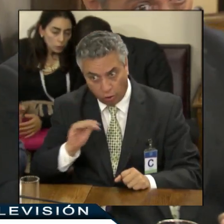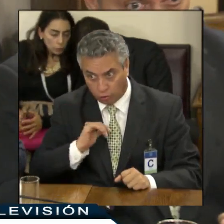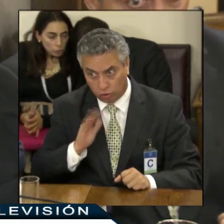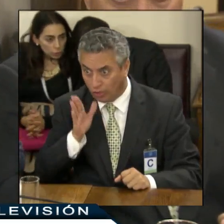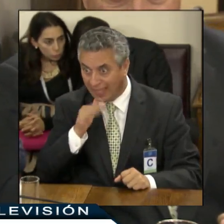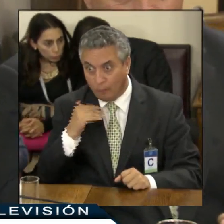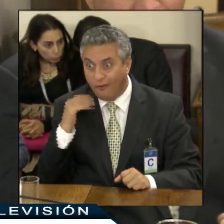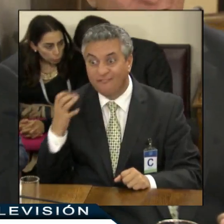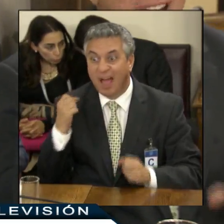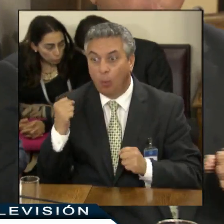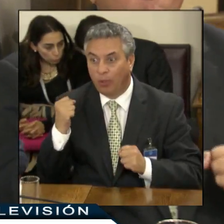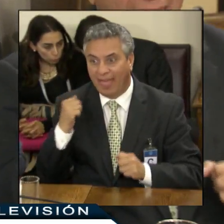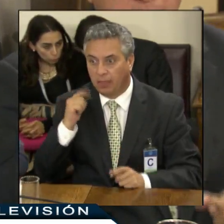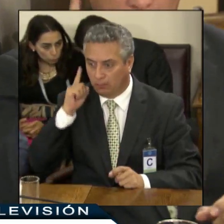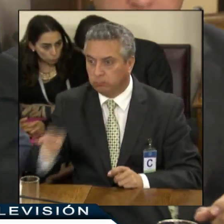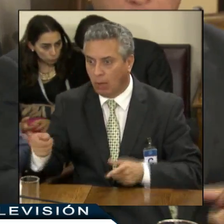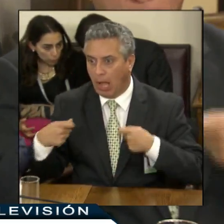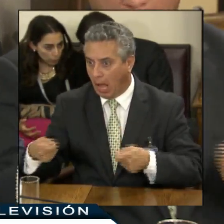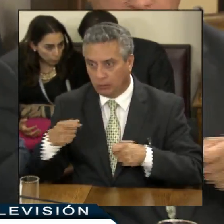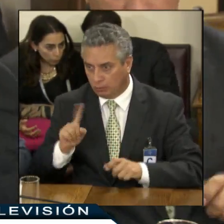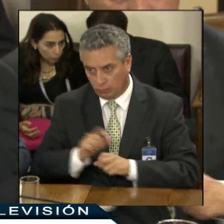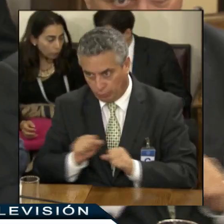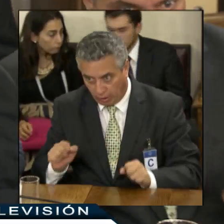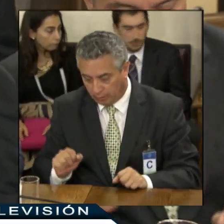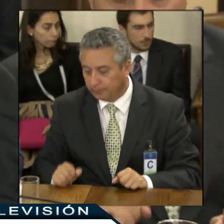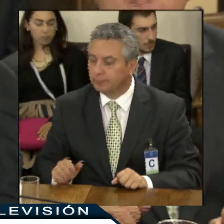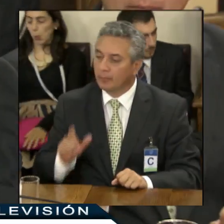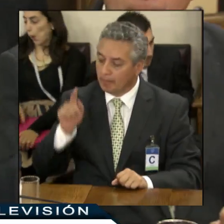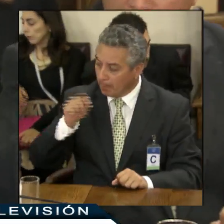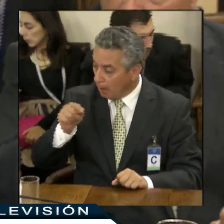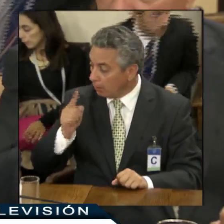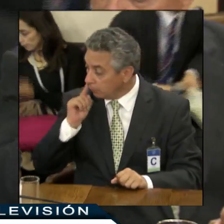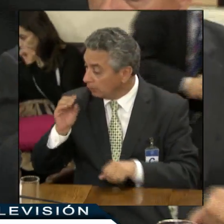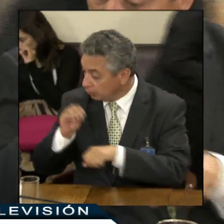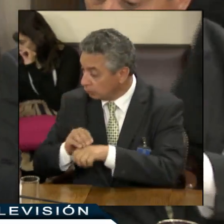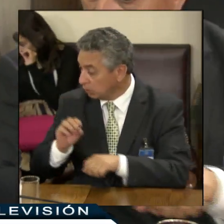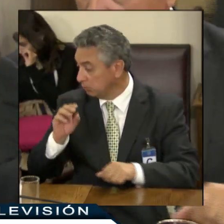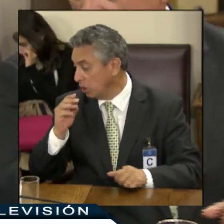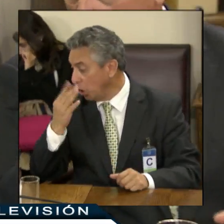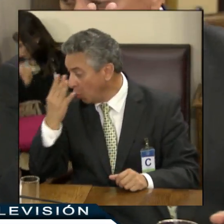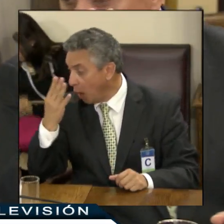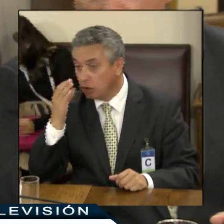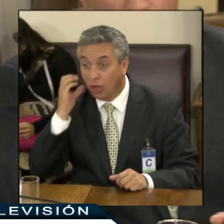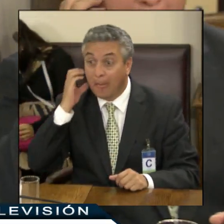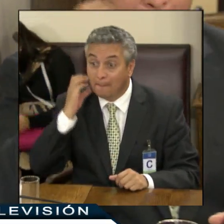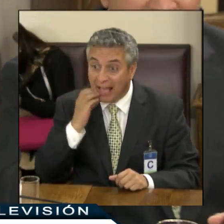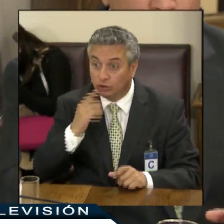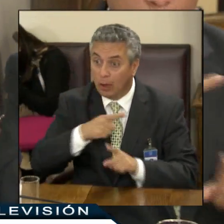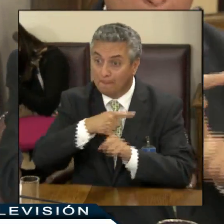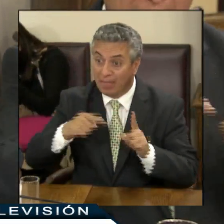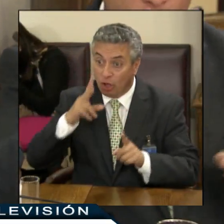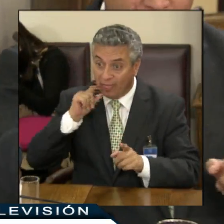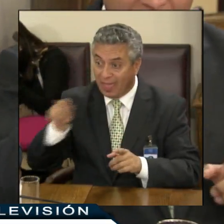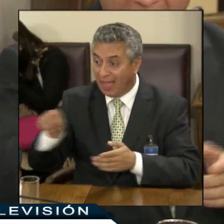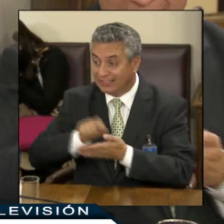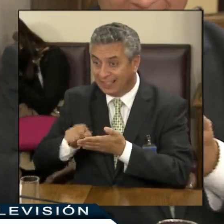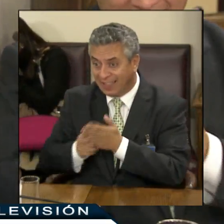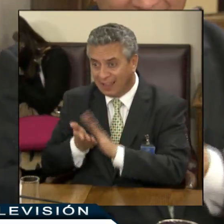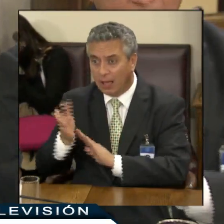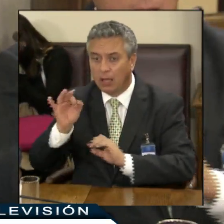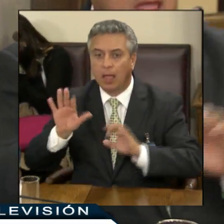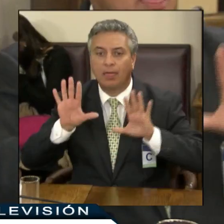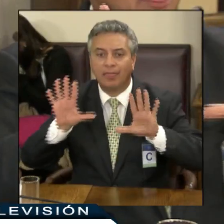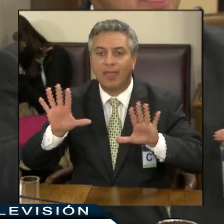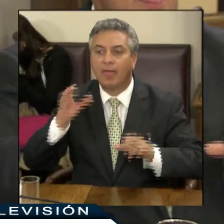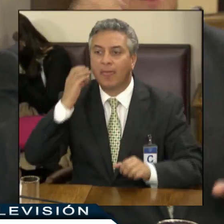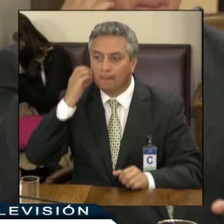obstante Vamos a ingresar las indicaciones jueves 4 de mayo al mediodía acá en la secretaría y el 10 de